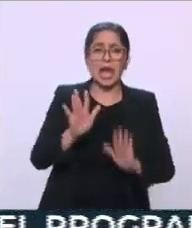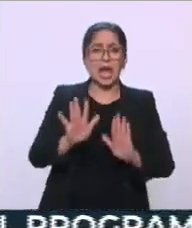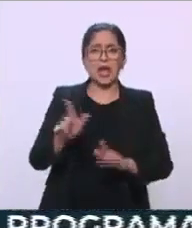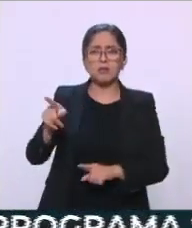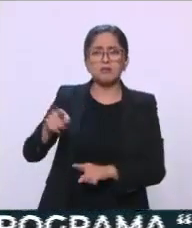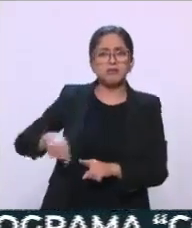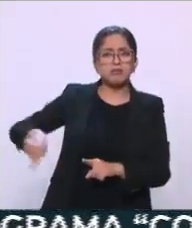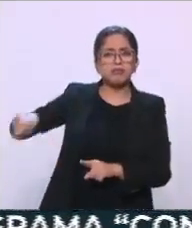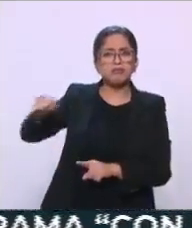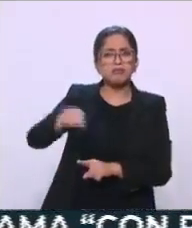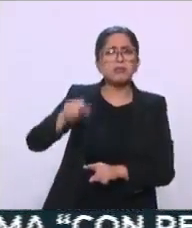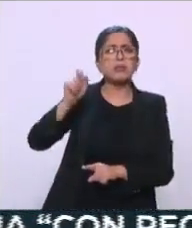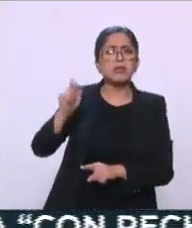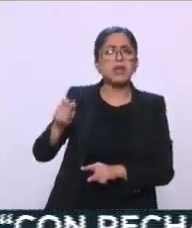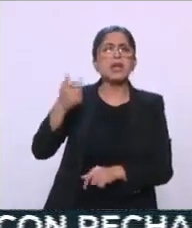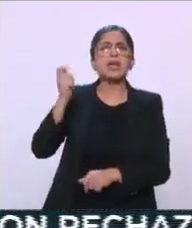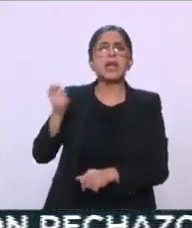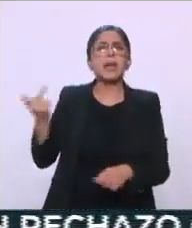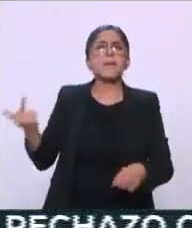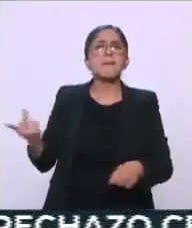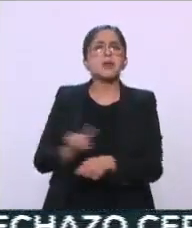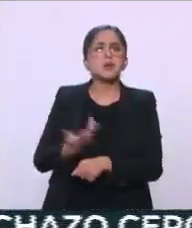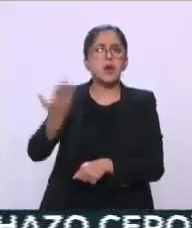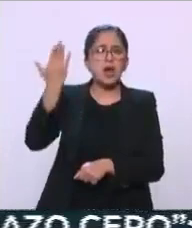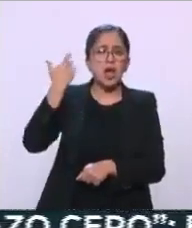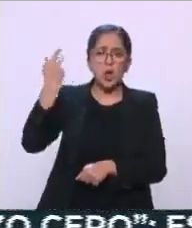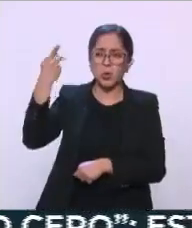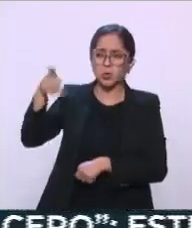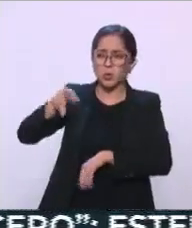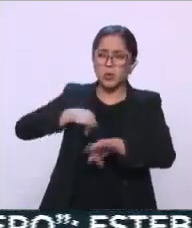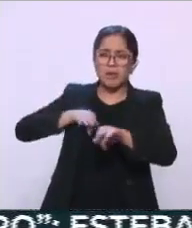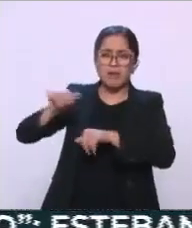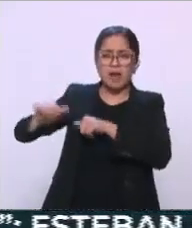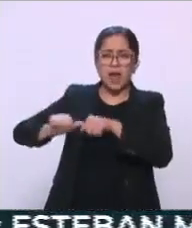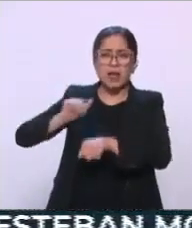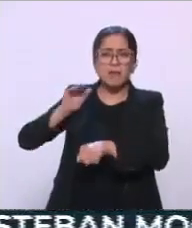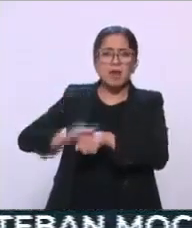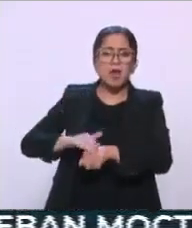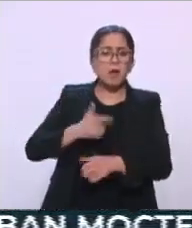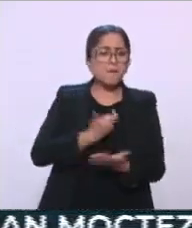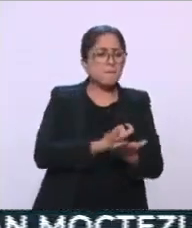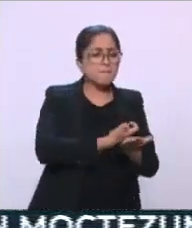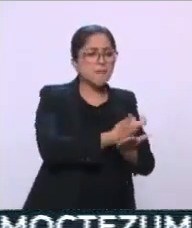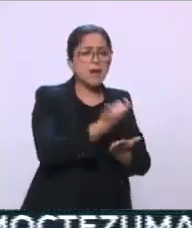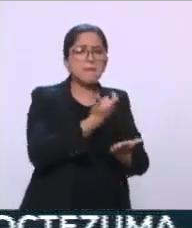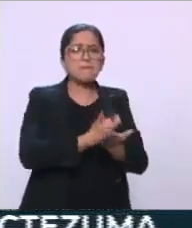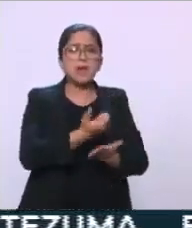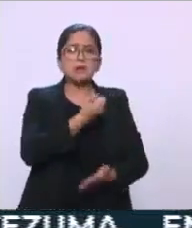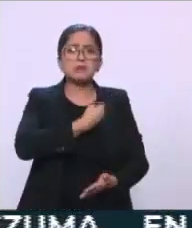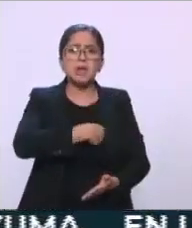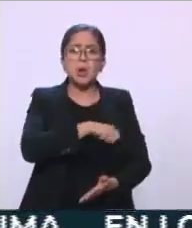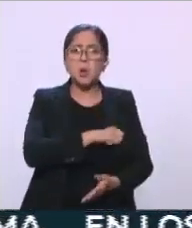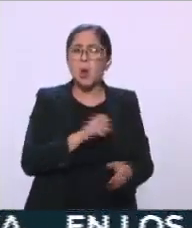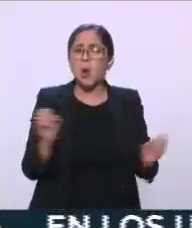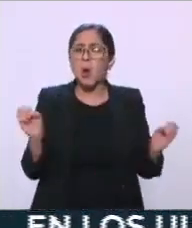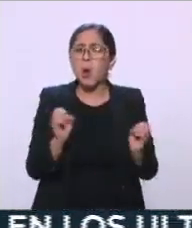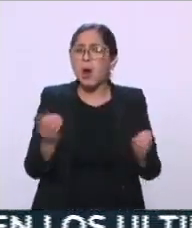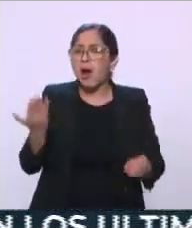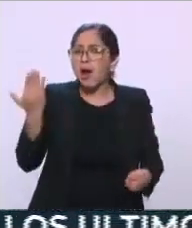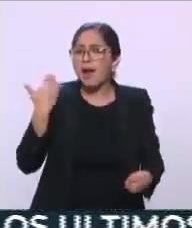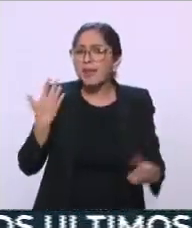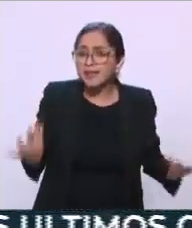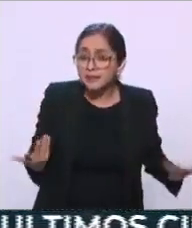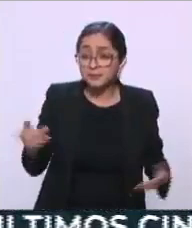van a decir a dónde fueron a parar los recursos para salud que durante sus administraciones no se aplicaron en este rubro. Y bueno, para hablar de este plan